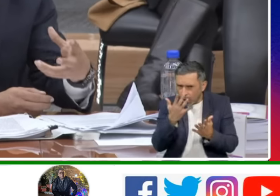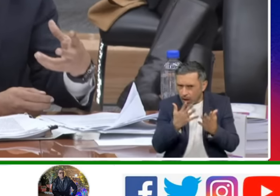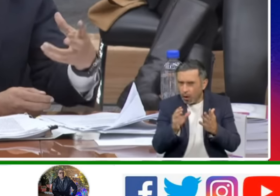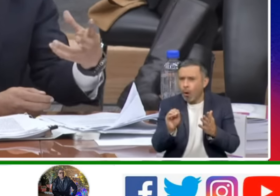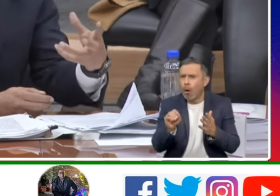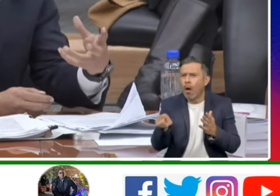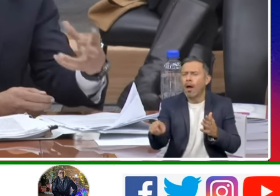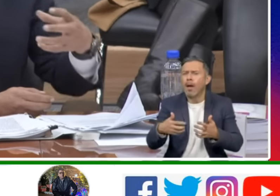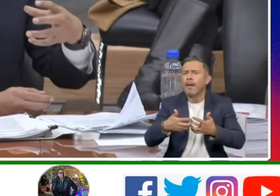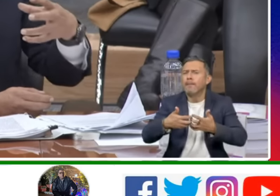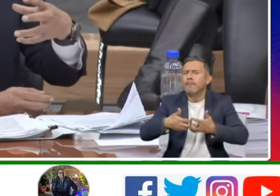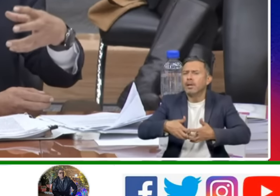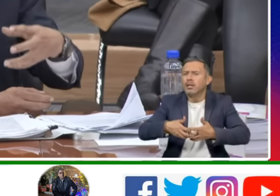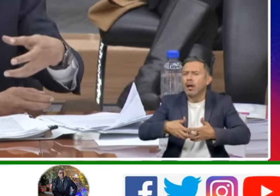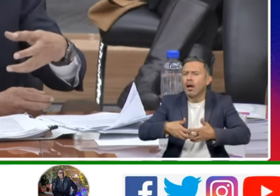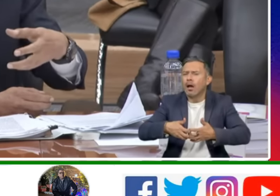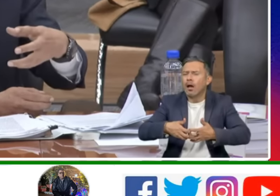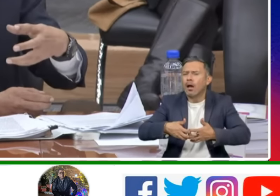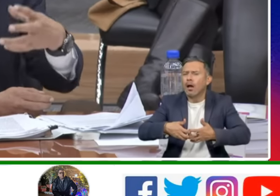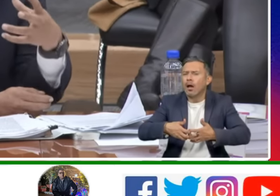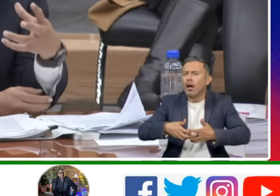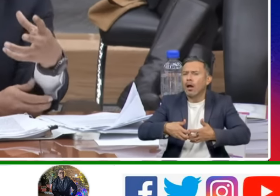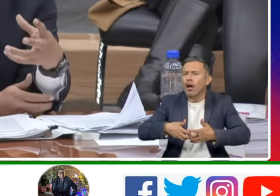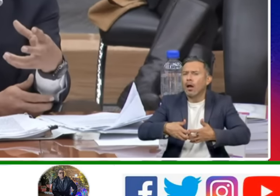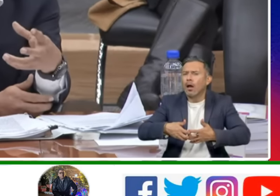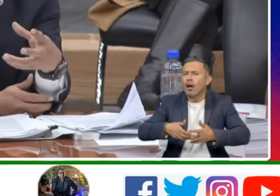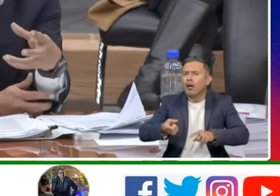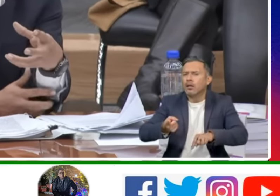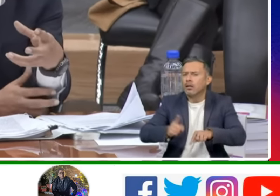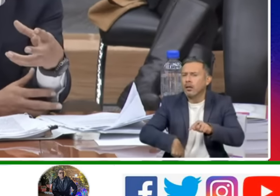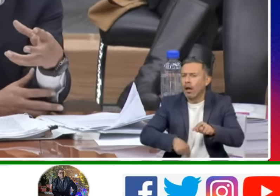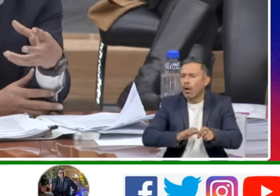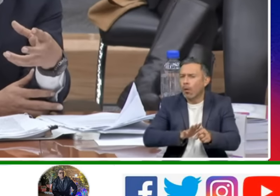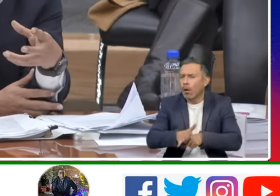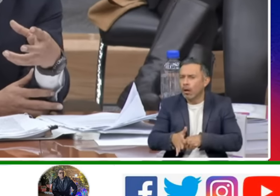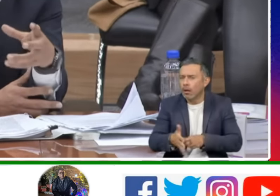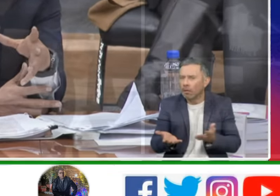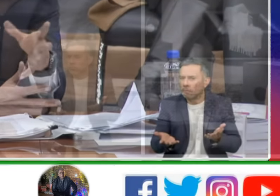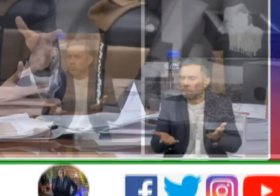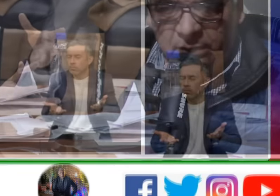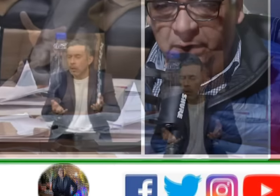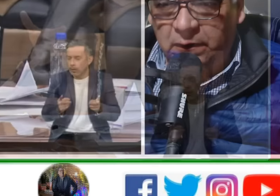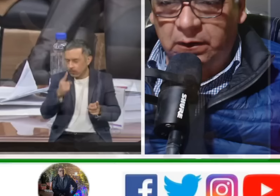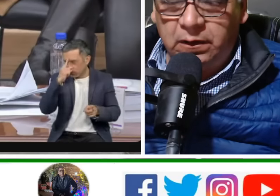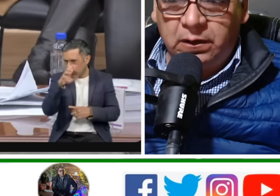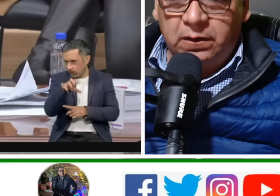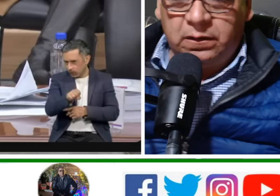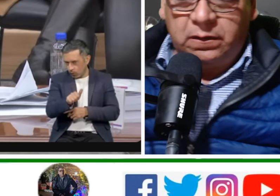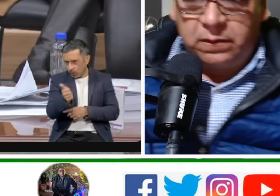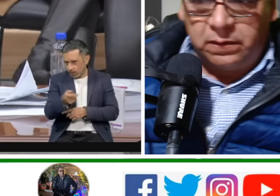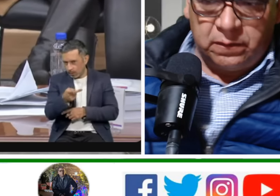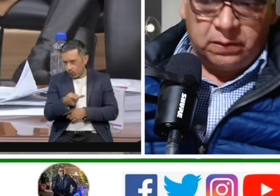empresa en su conjunto y aquí pues surgen otros cuestionamientos es decir tenemos